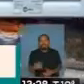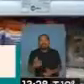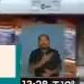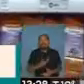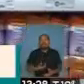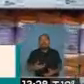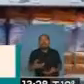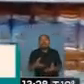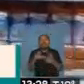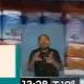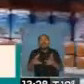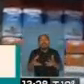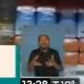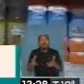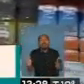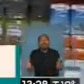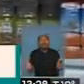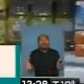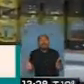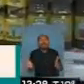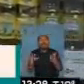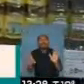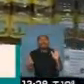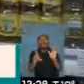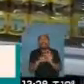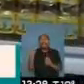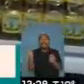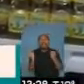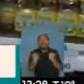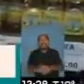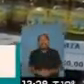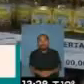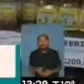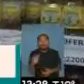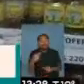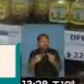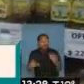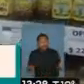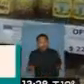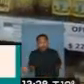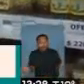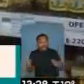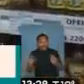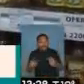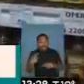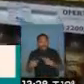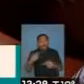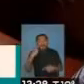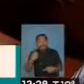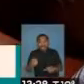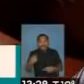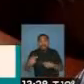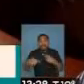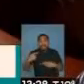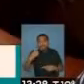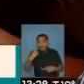leyes del mercado, y así es como están las cosas, cada día en alza, cada día se puede ver de que se siguen remarcando